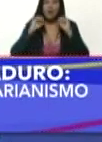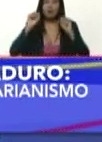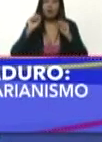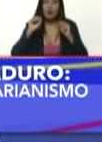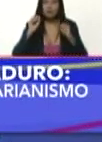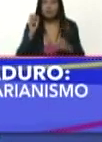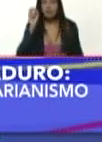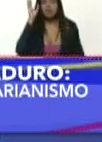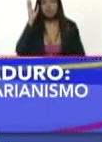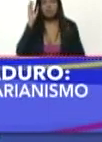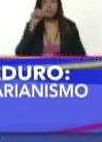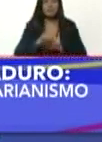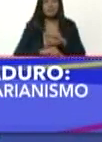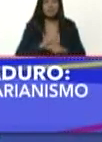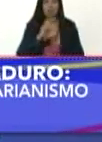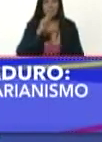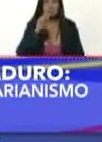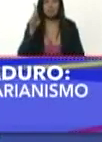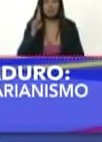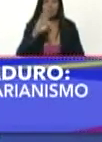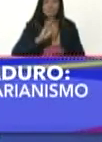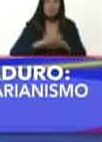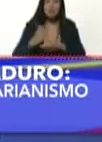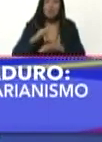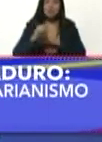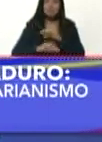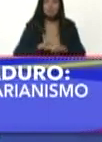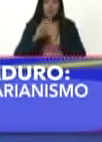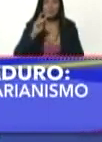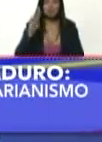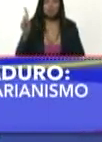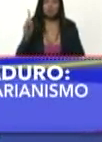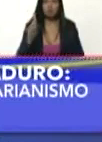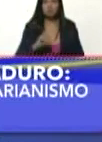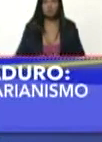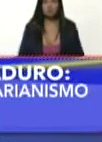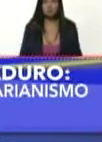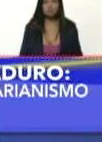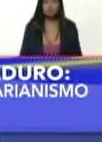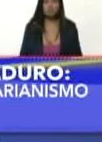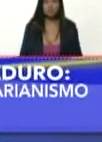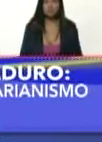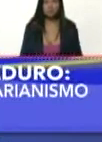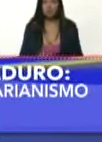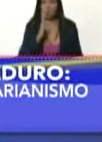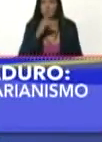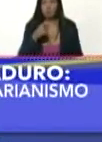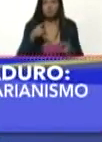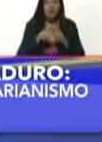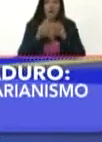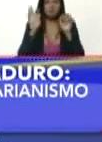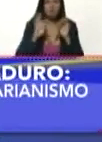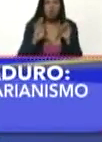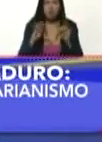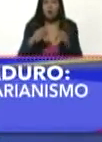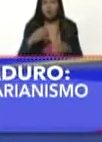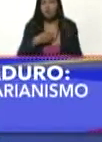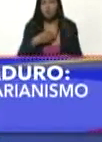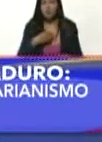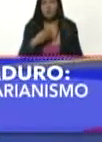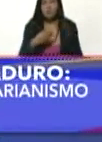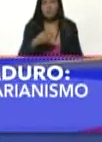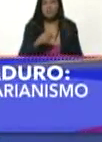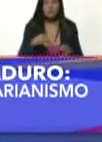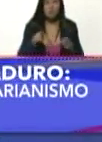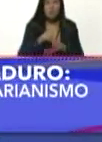las ideas del siglo XXI, porque el siglo XXI no va a ser ni puede ser